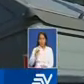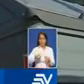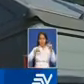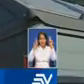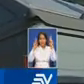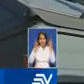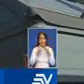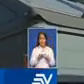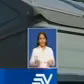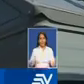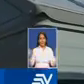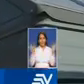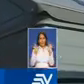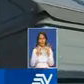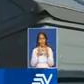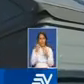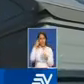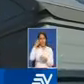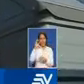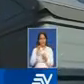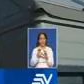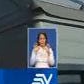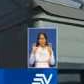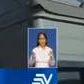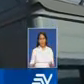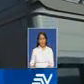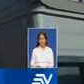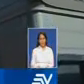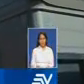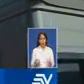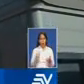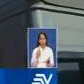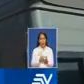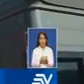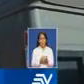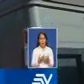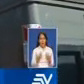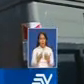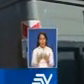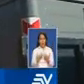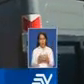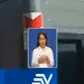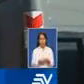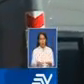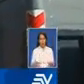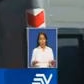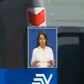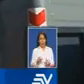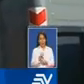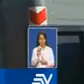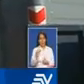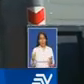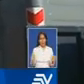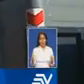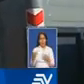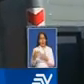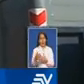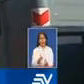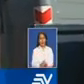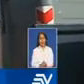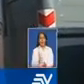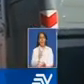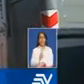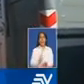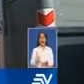son fundamentales para la empresa, como son compra de maquinarias, como es ampliación del sistema de contenerización a aquellos